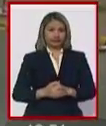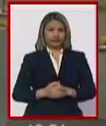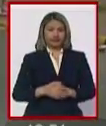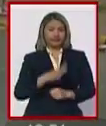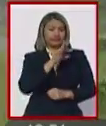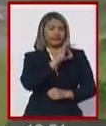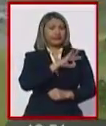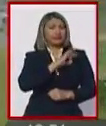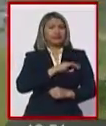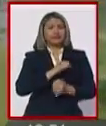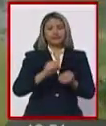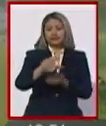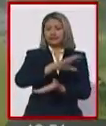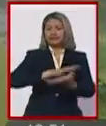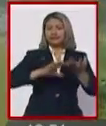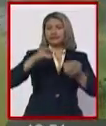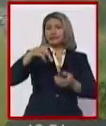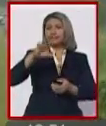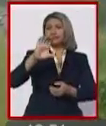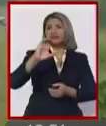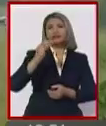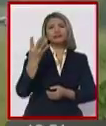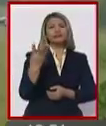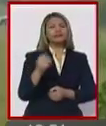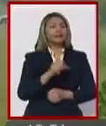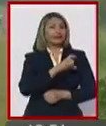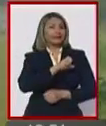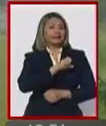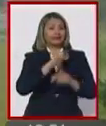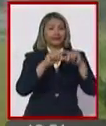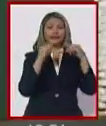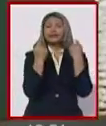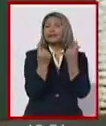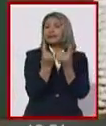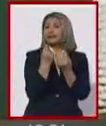presidiarios que aprovecharon el motín del PC-4 en la cárcel de Palmasola, la Fuerza